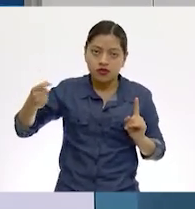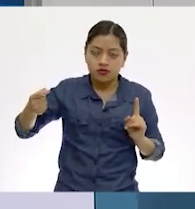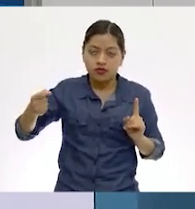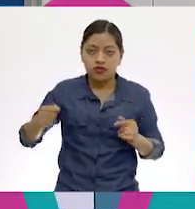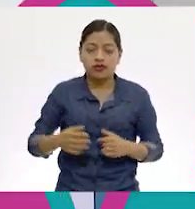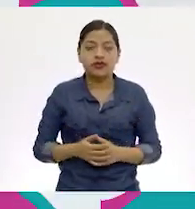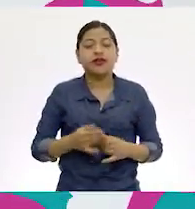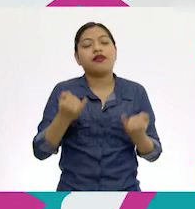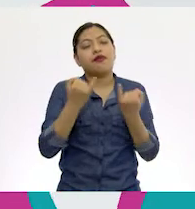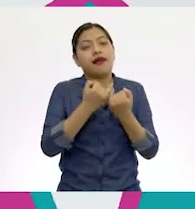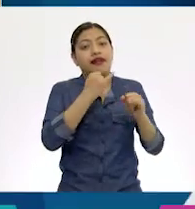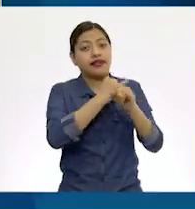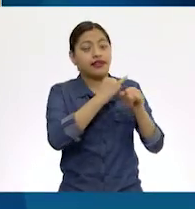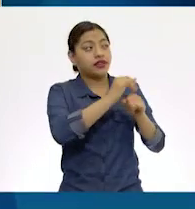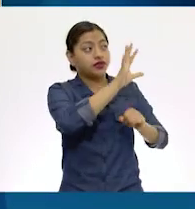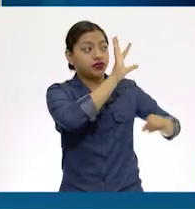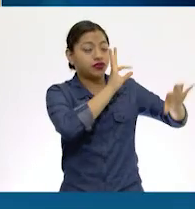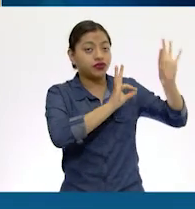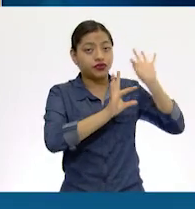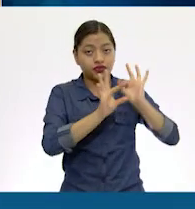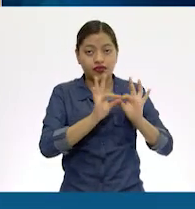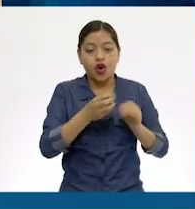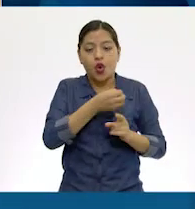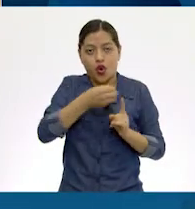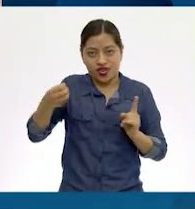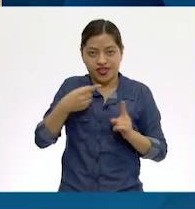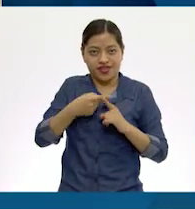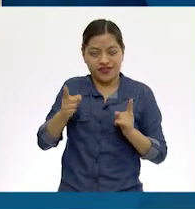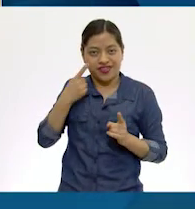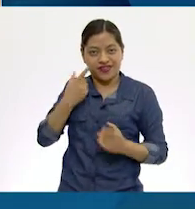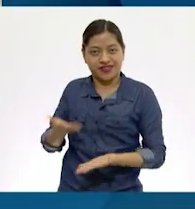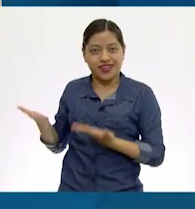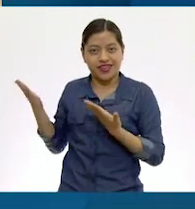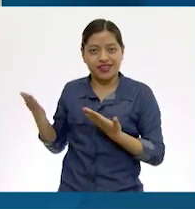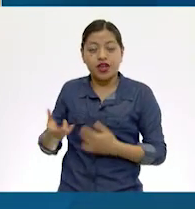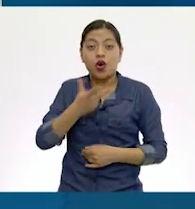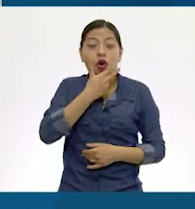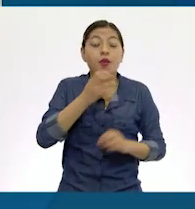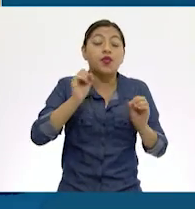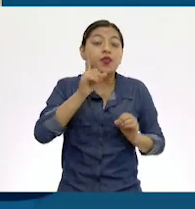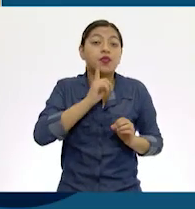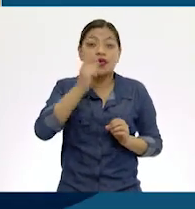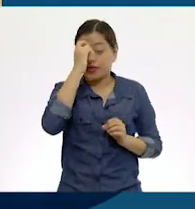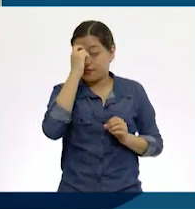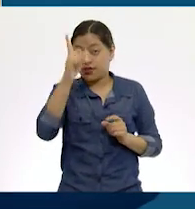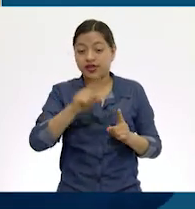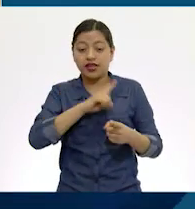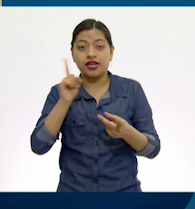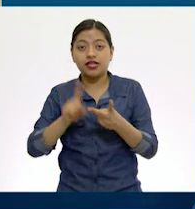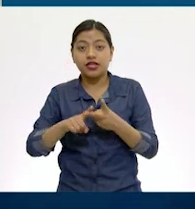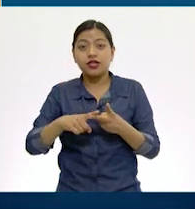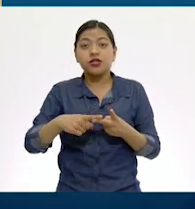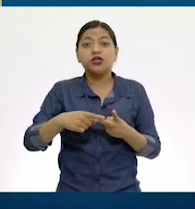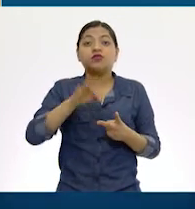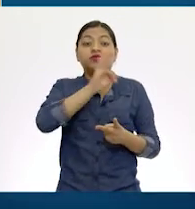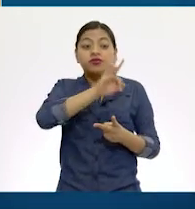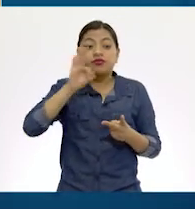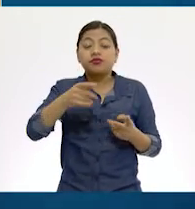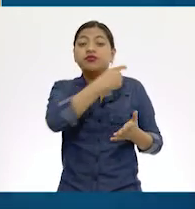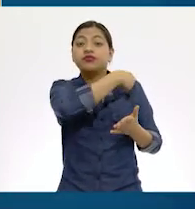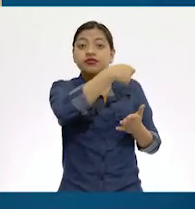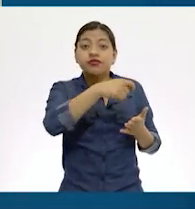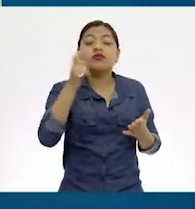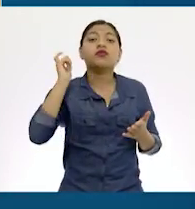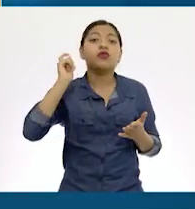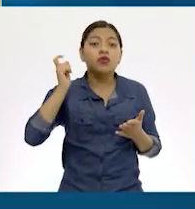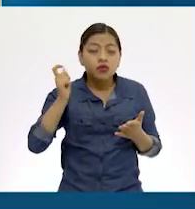las electrónicas, que entonces quedaría autor, autora o autores, fecha de publicación, título